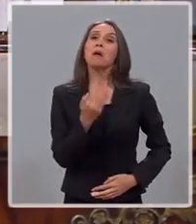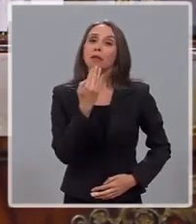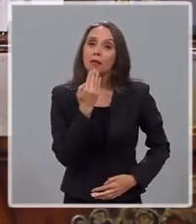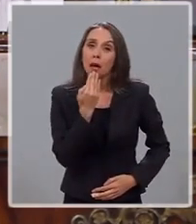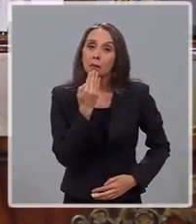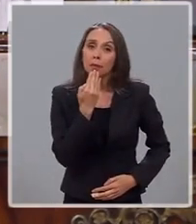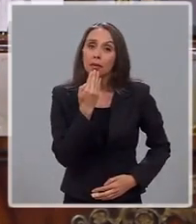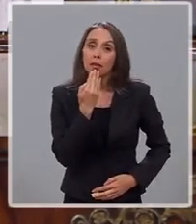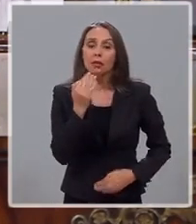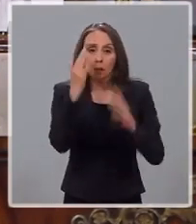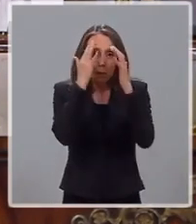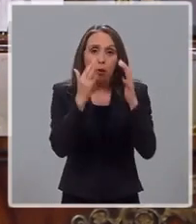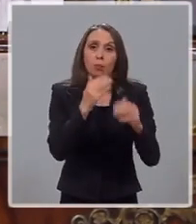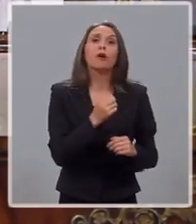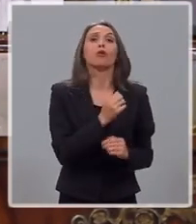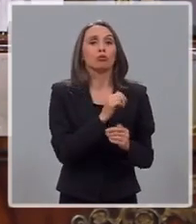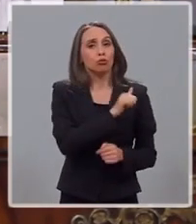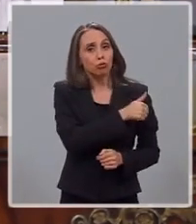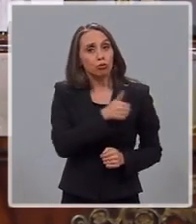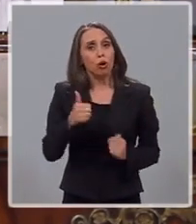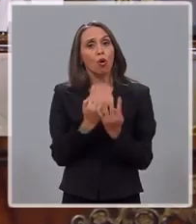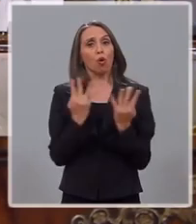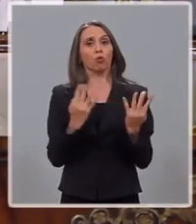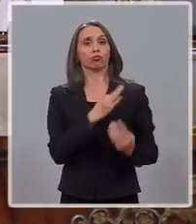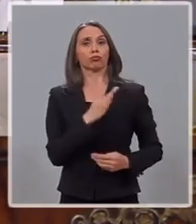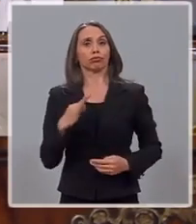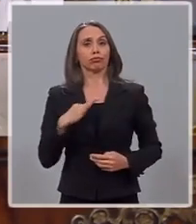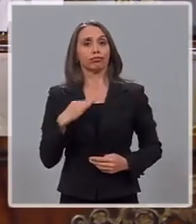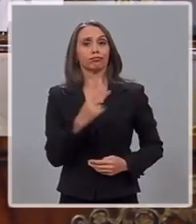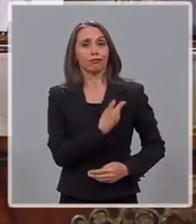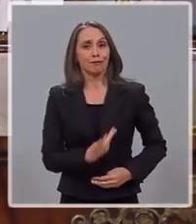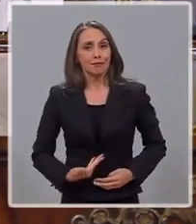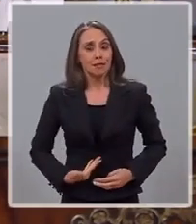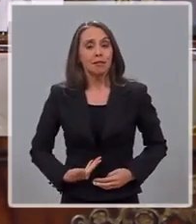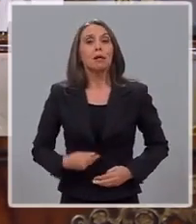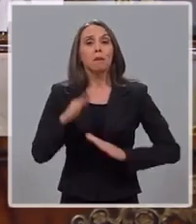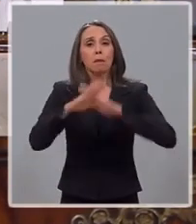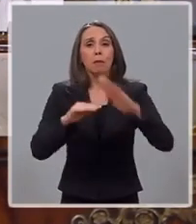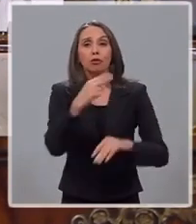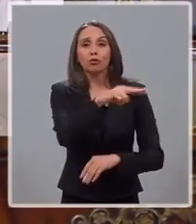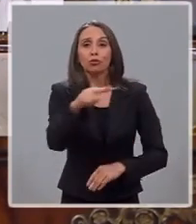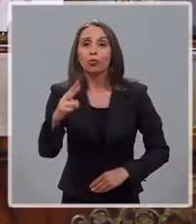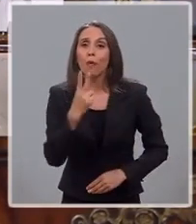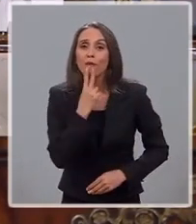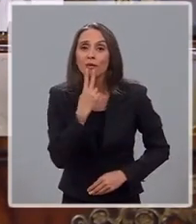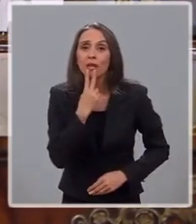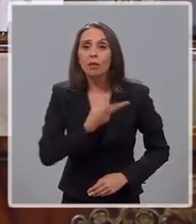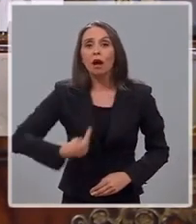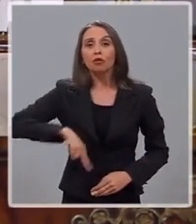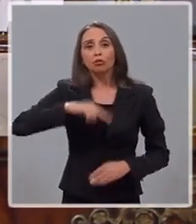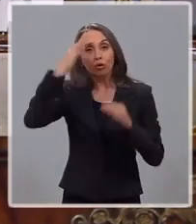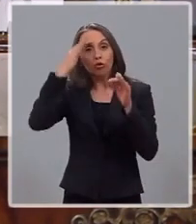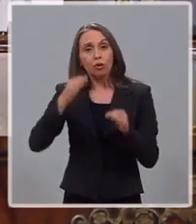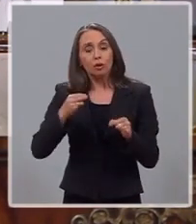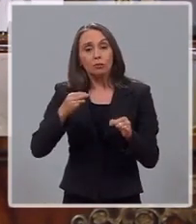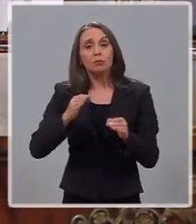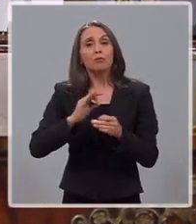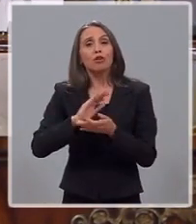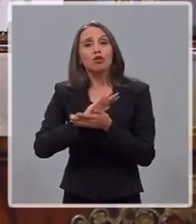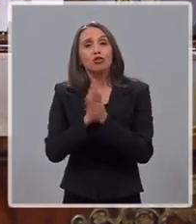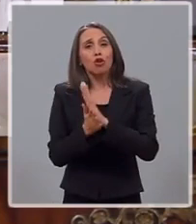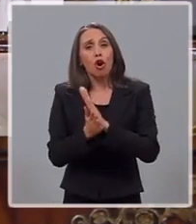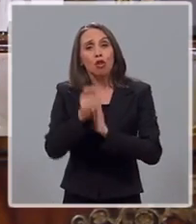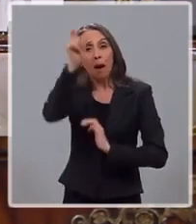la de todo nuestro gobierno por estas razones y para proteger sus vidas hemos decidido que todos los adultos